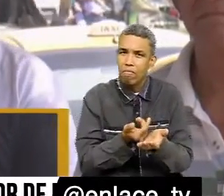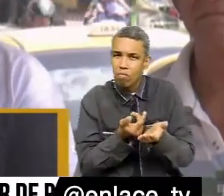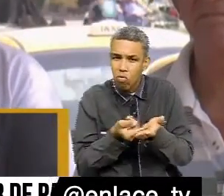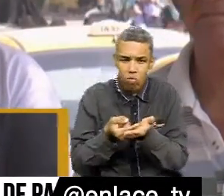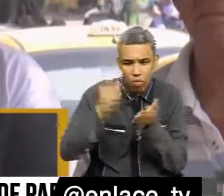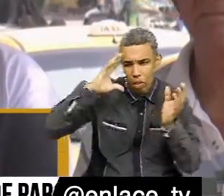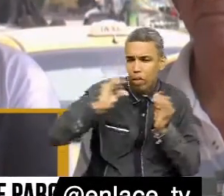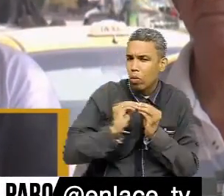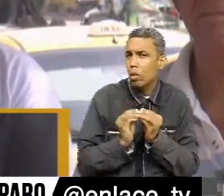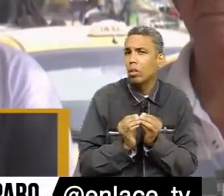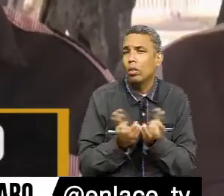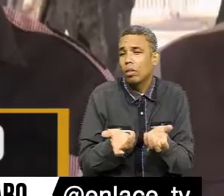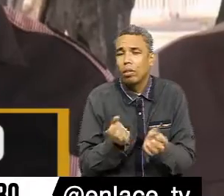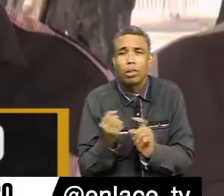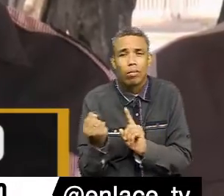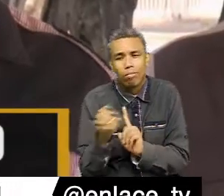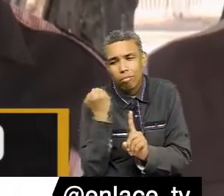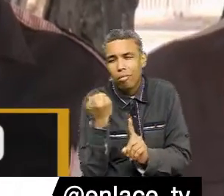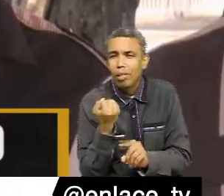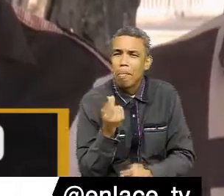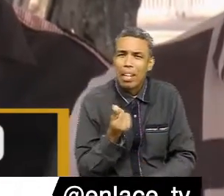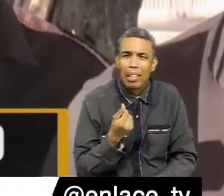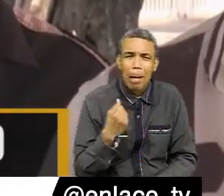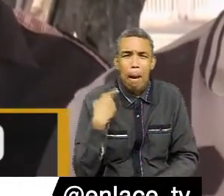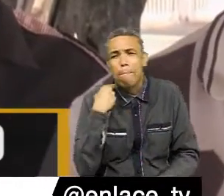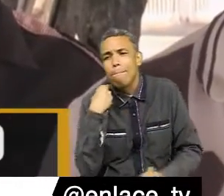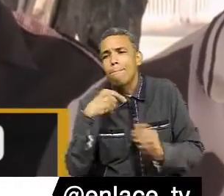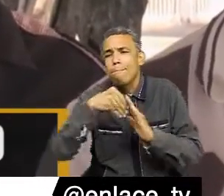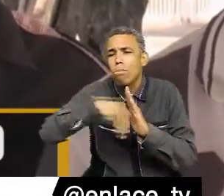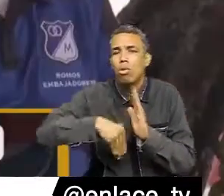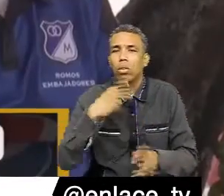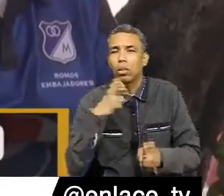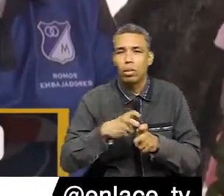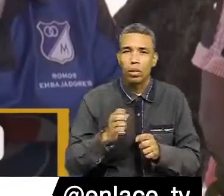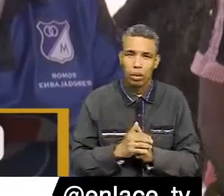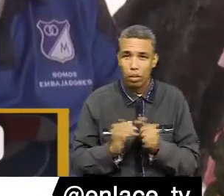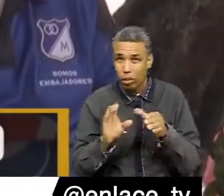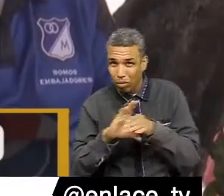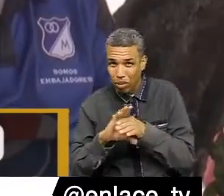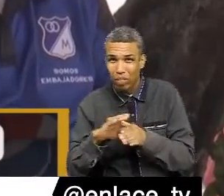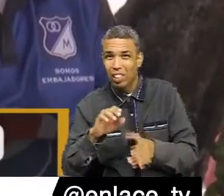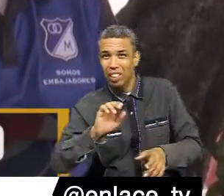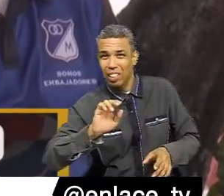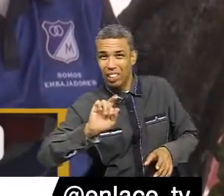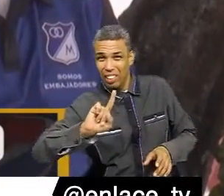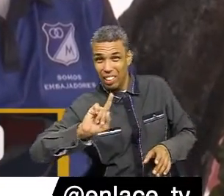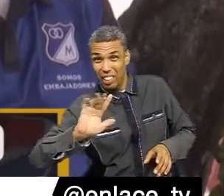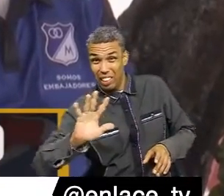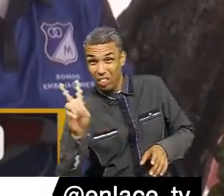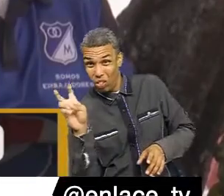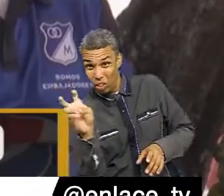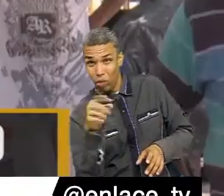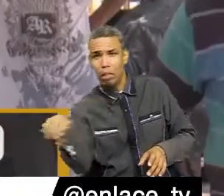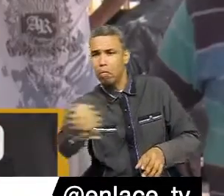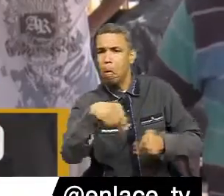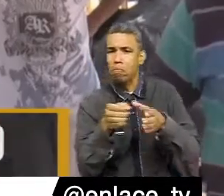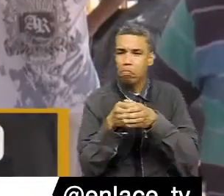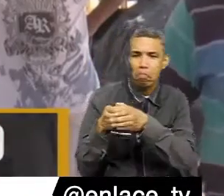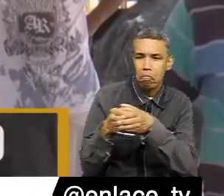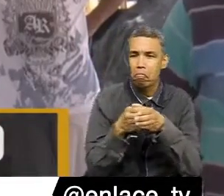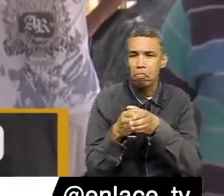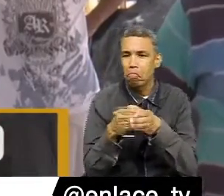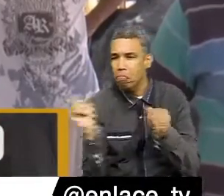porque prácticamente estamos abandonados. En total son 957 los vehículos tipo taxi que circulan por Barranca Bermeja. El gremio del Poder Amarillo realizará en